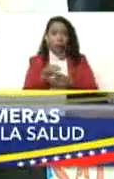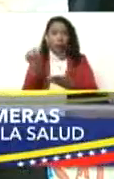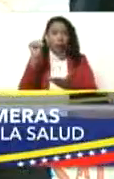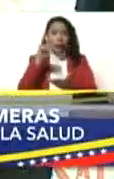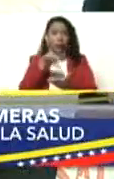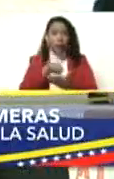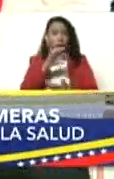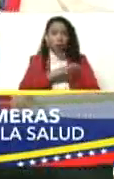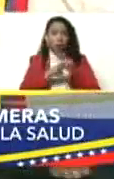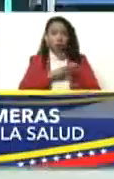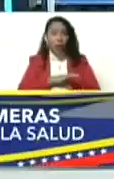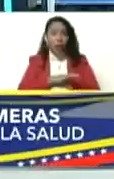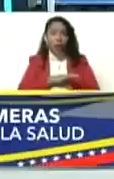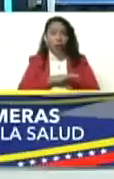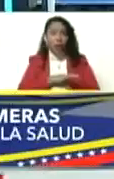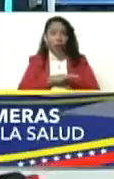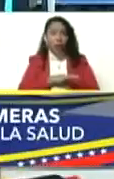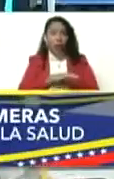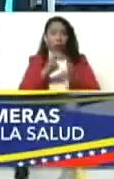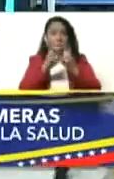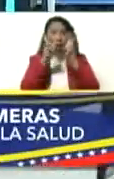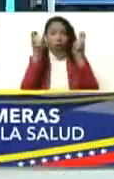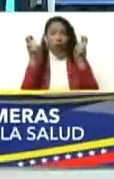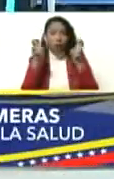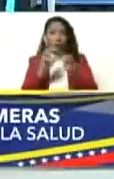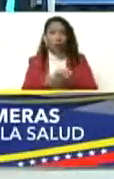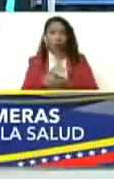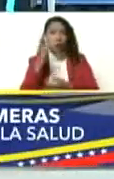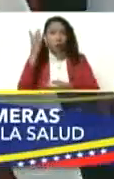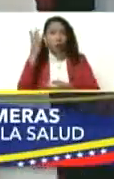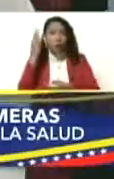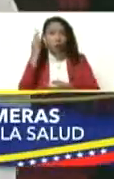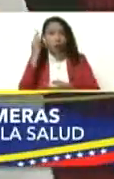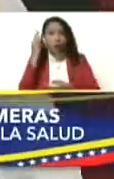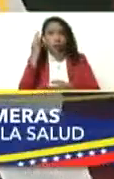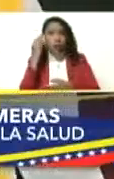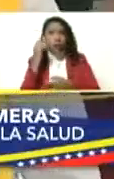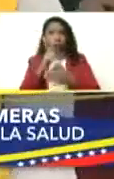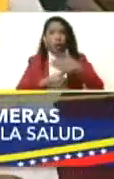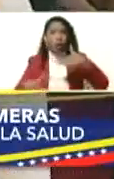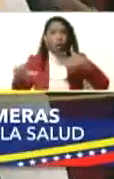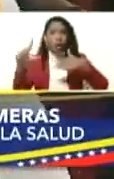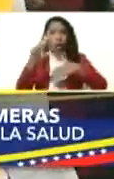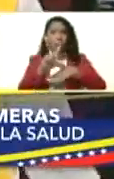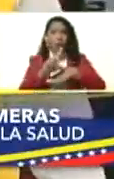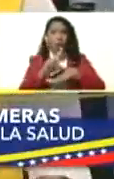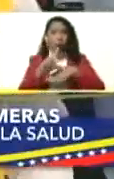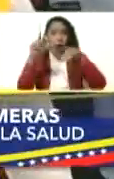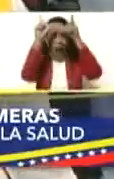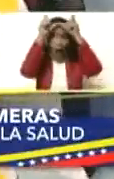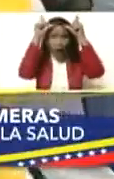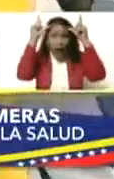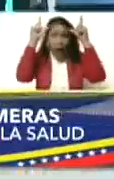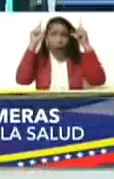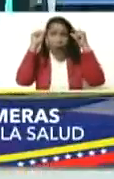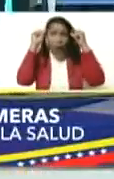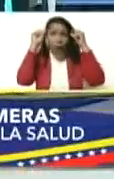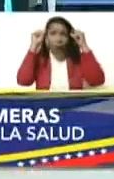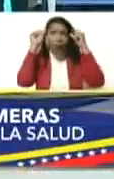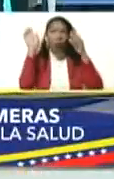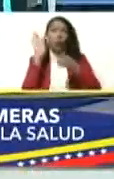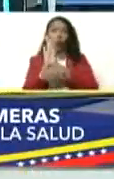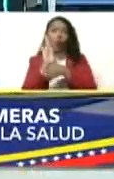asistenciales, urología, ginecología. Licenciada Mary Luz Díaz Bullones, licenciada en enfermería en cuidados intensivos